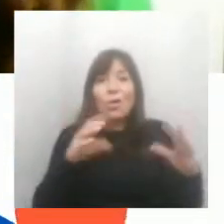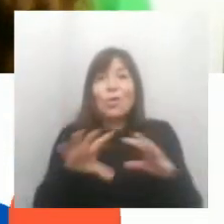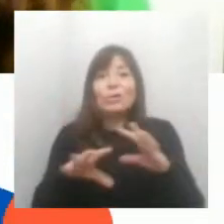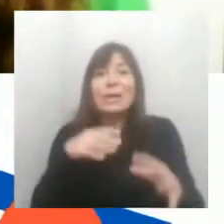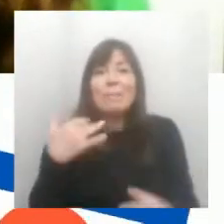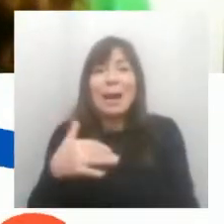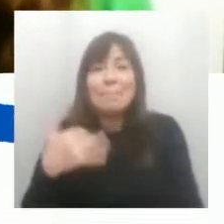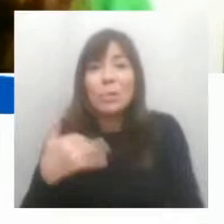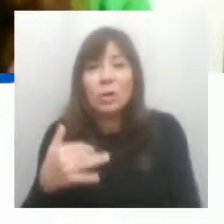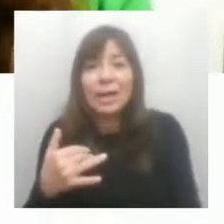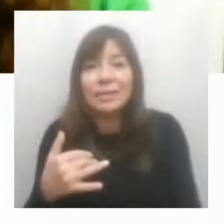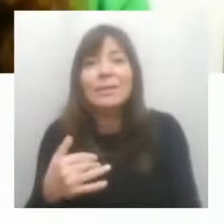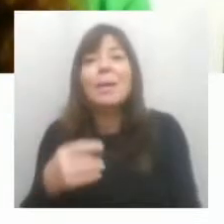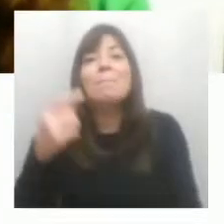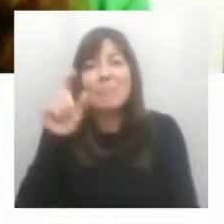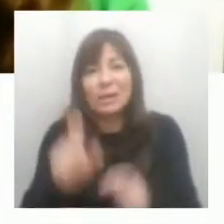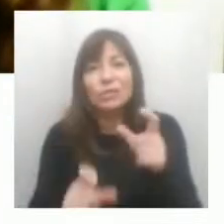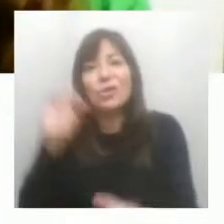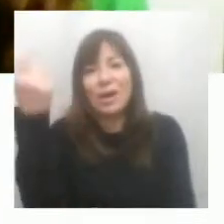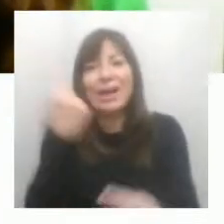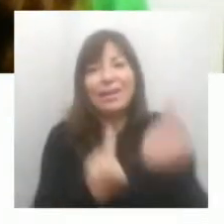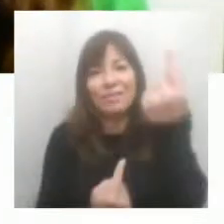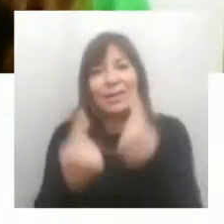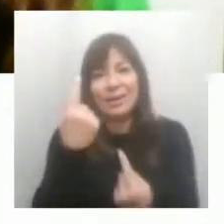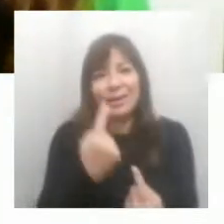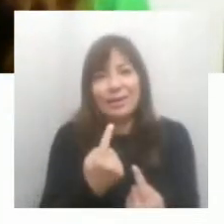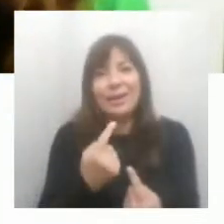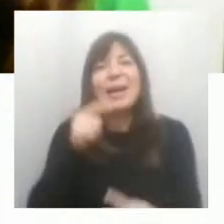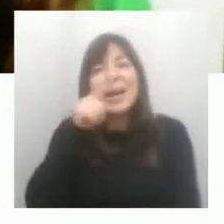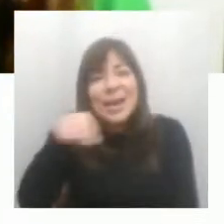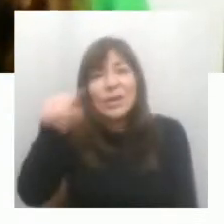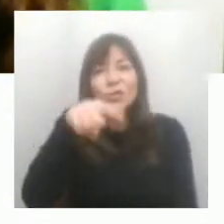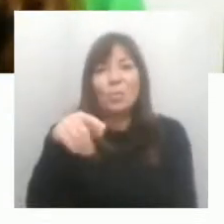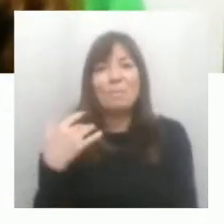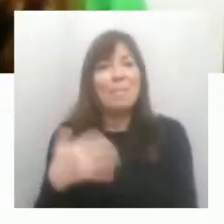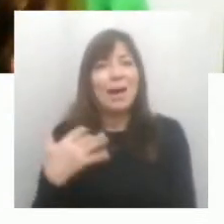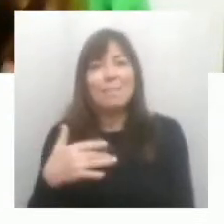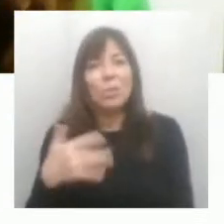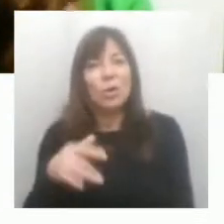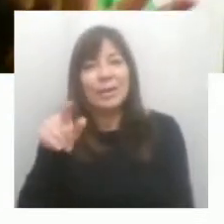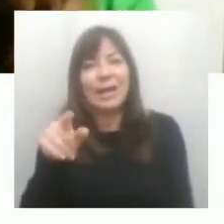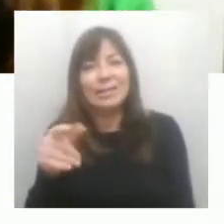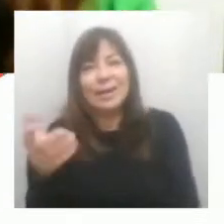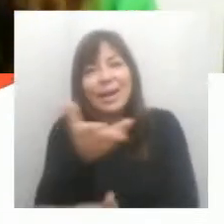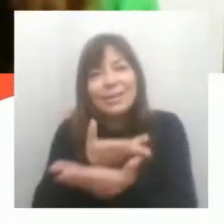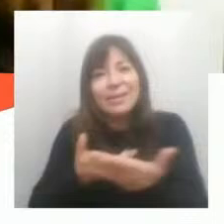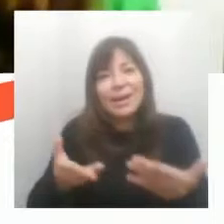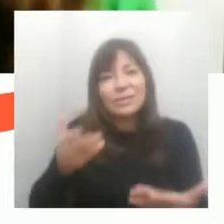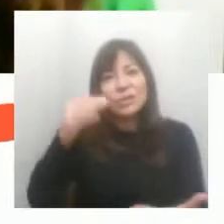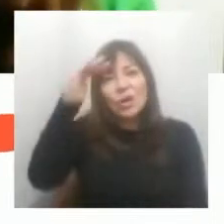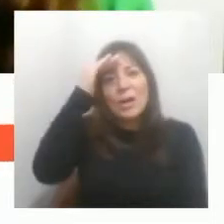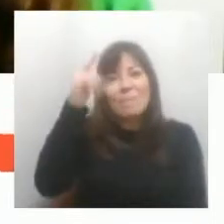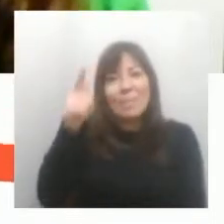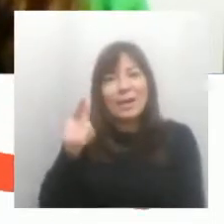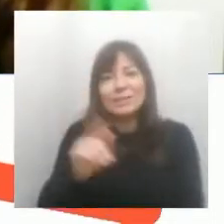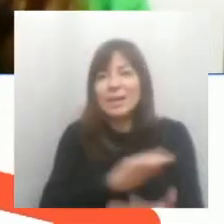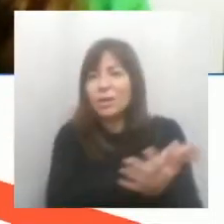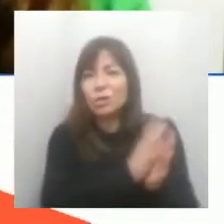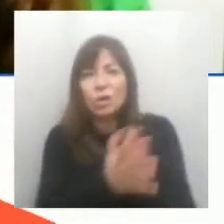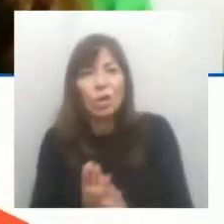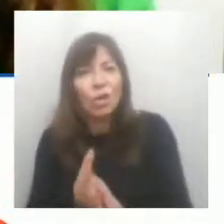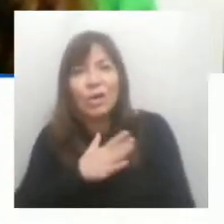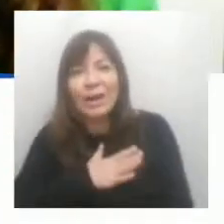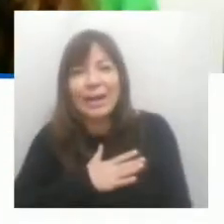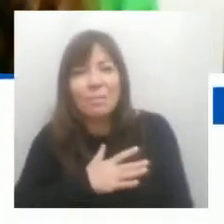son los visitantes. ¿Por qué? Porque ellos son la parte más importante de la interacción, de la experiencia. Acá, todos los fenómenos, todo lo que queremos encontrar